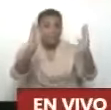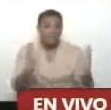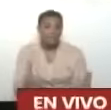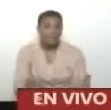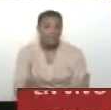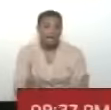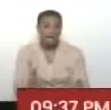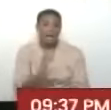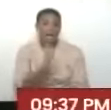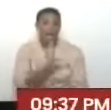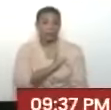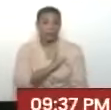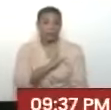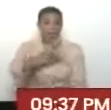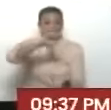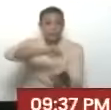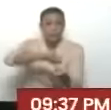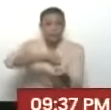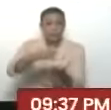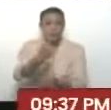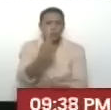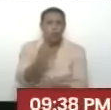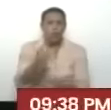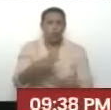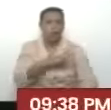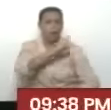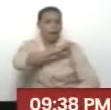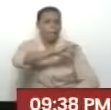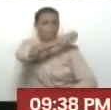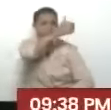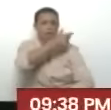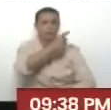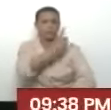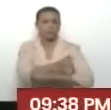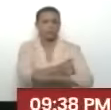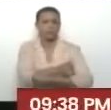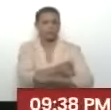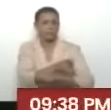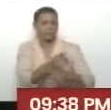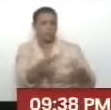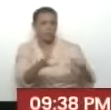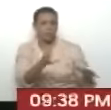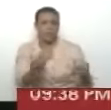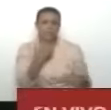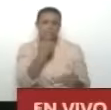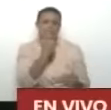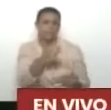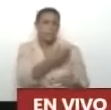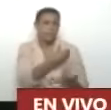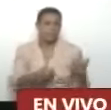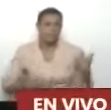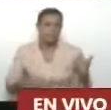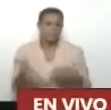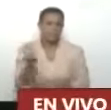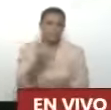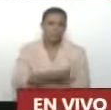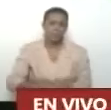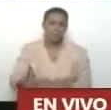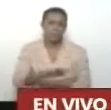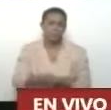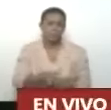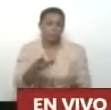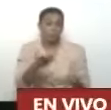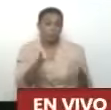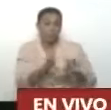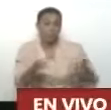Capitanía General de Venezuela. Ahí estuvieron todos los capitanes generales, mandaron desde ahí. Y ahí está, hoy es la oficina